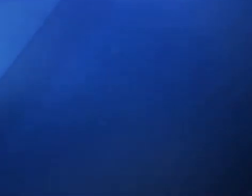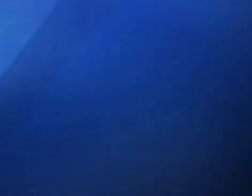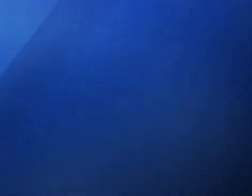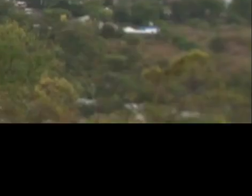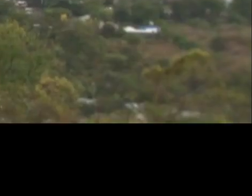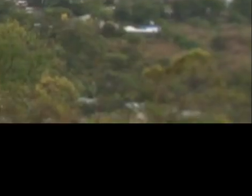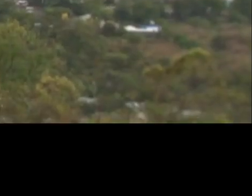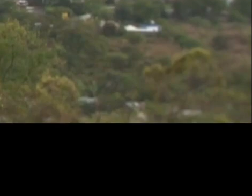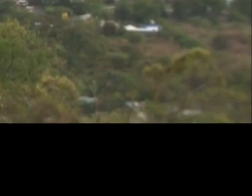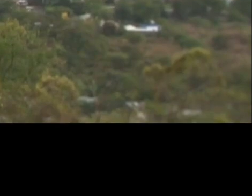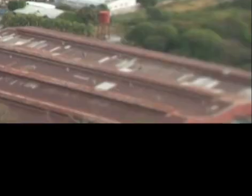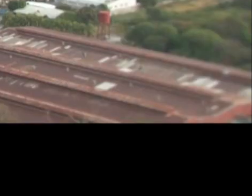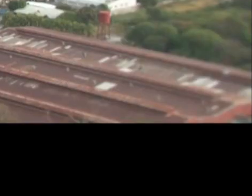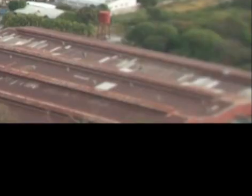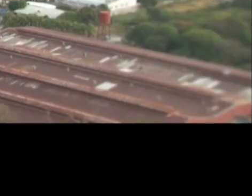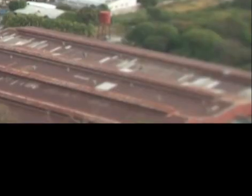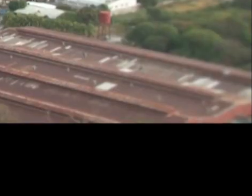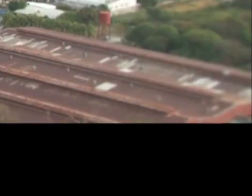i